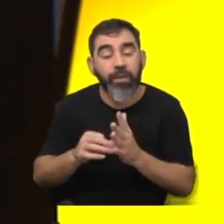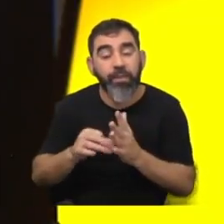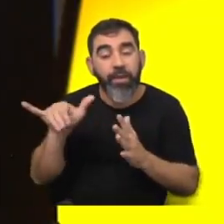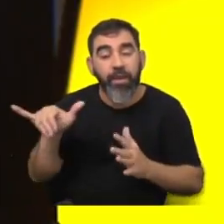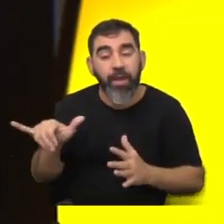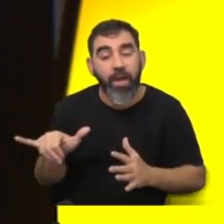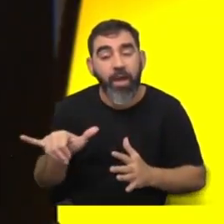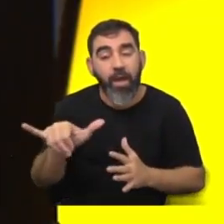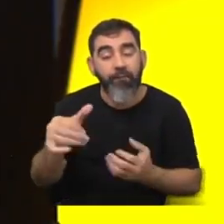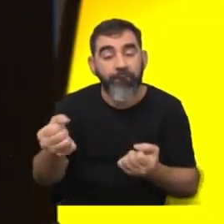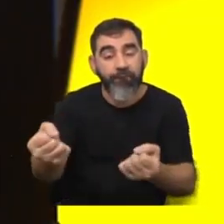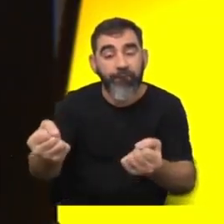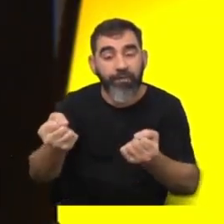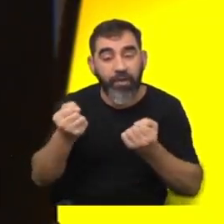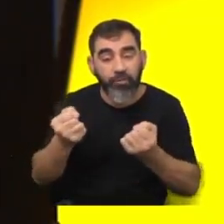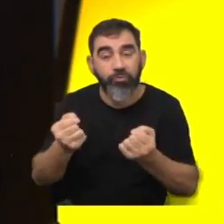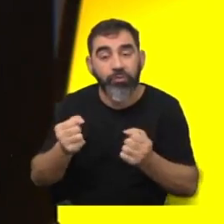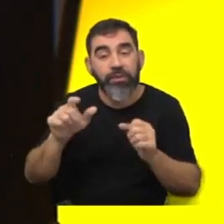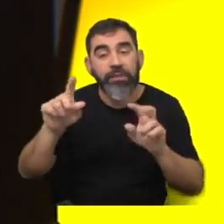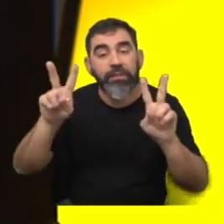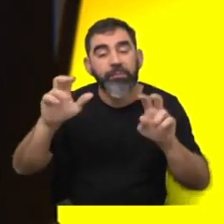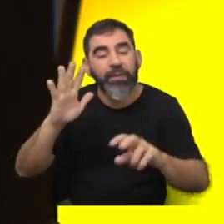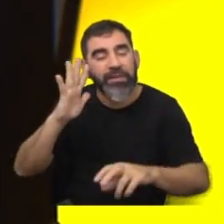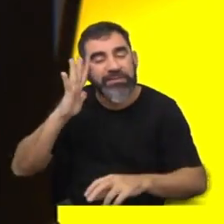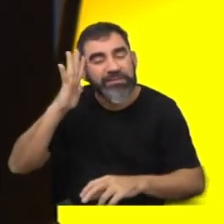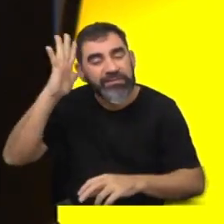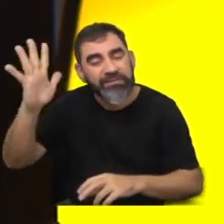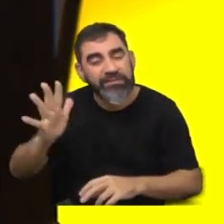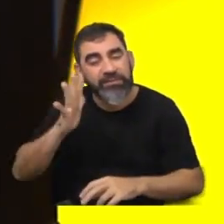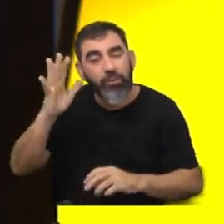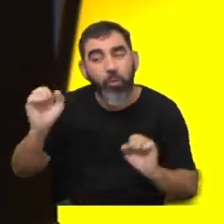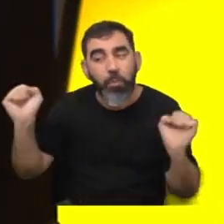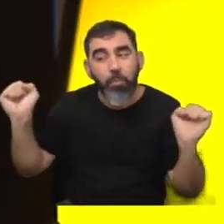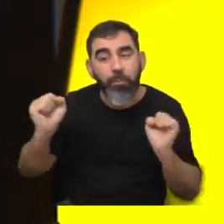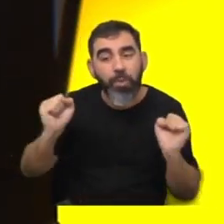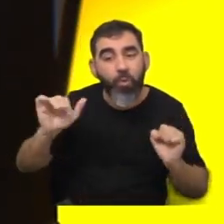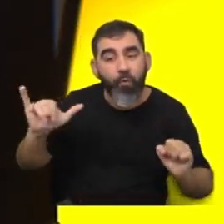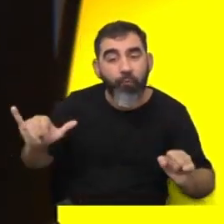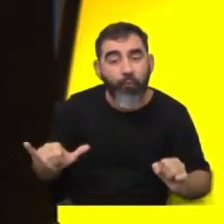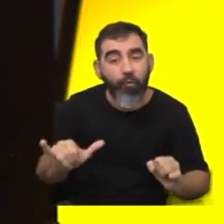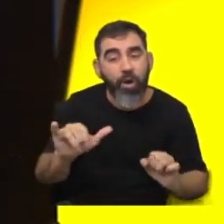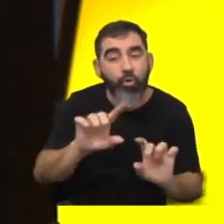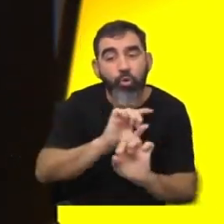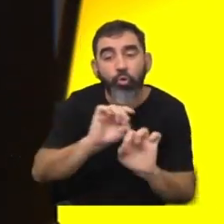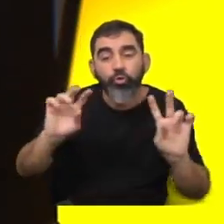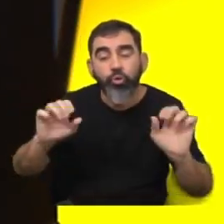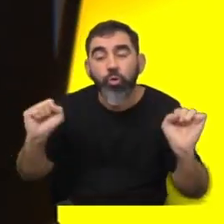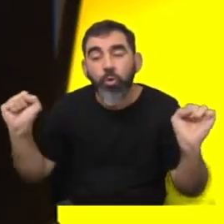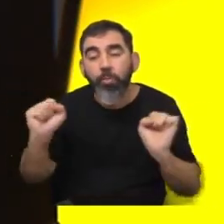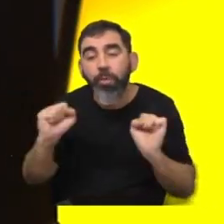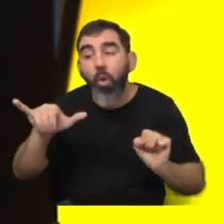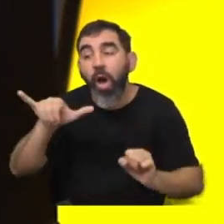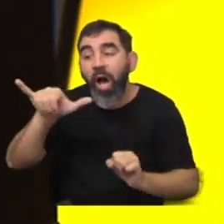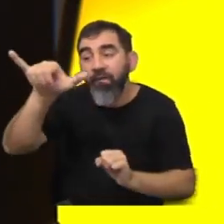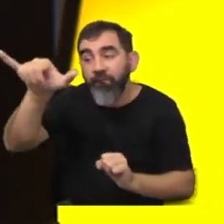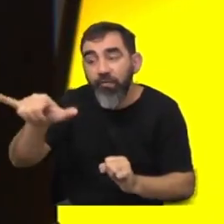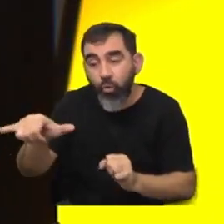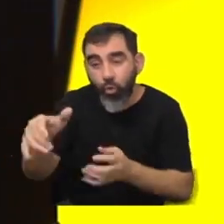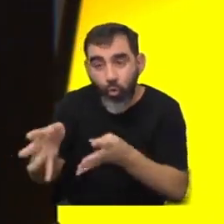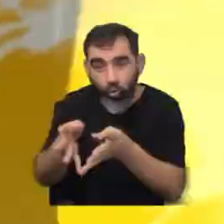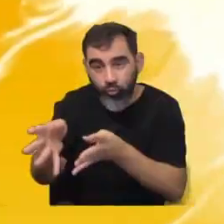de los aviones y también de aspectos psicológicos que tienen que ver con el miedo a volar, pero no son específicamente el miedo al avión. Lo vemos.